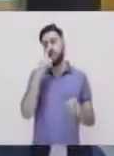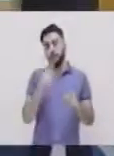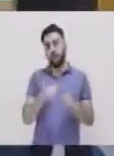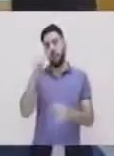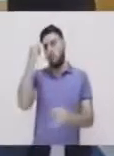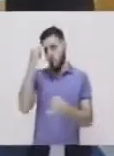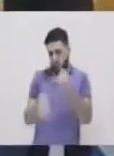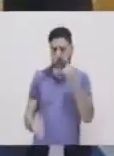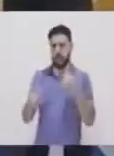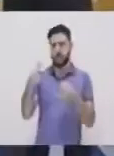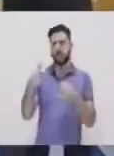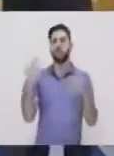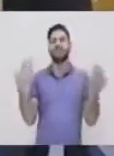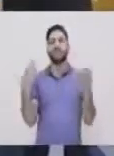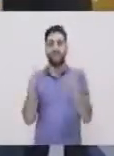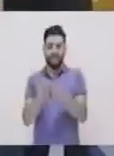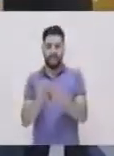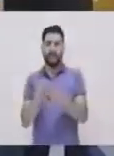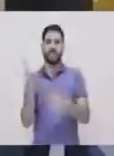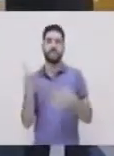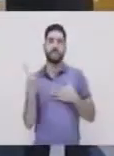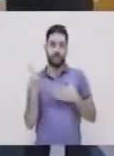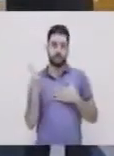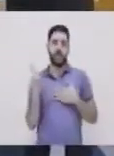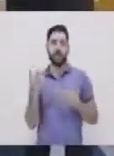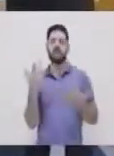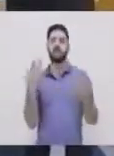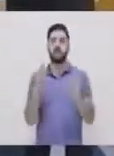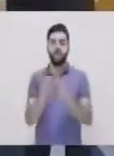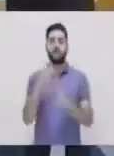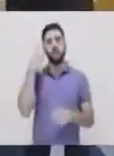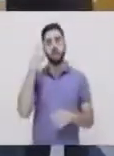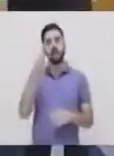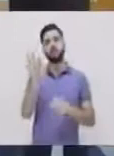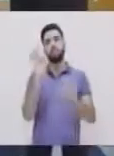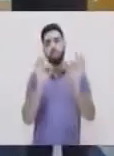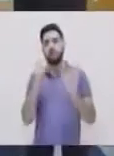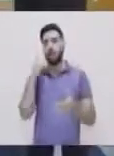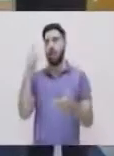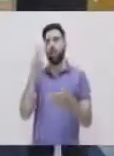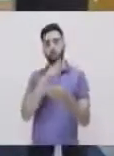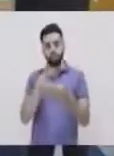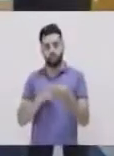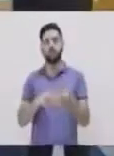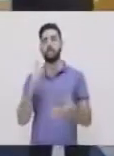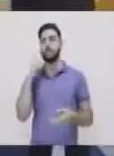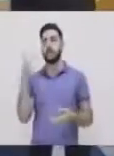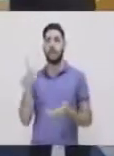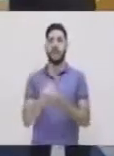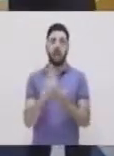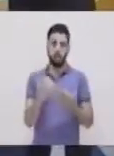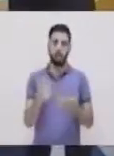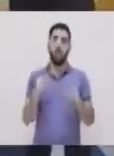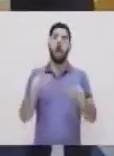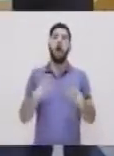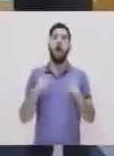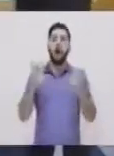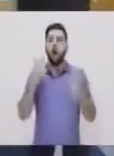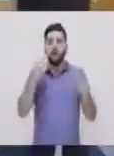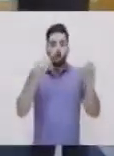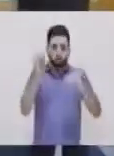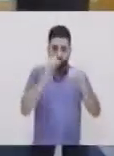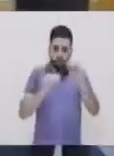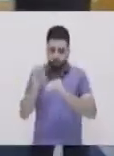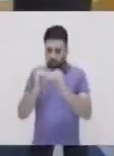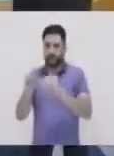cierre, que ya tiene que ser un cierre que también invite a reflexionar a nuestro lector. Entonces esto es básicamente cómo se compone